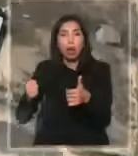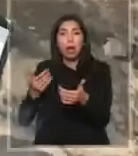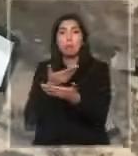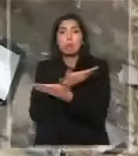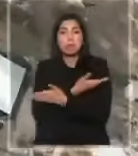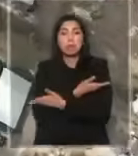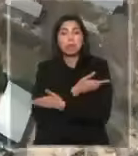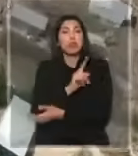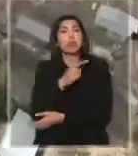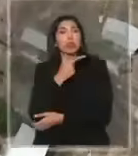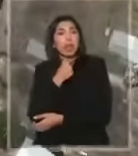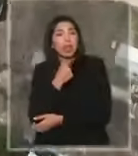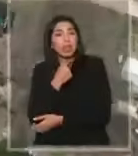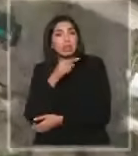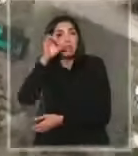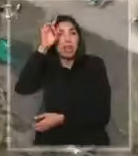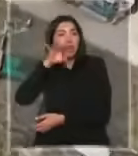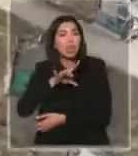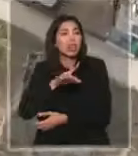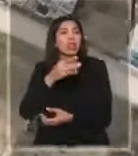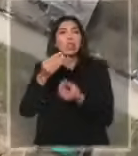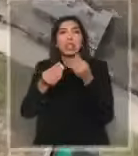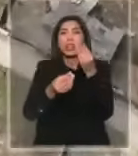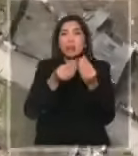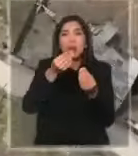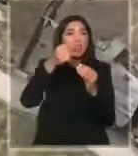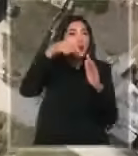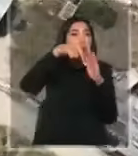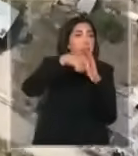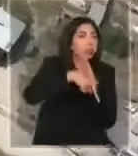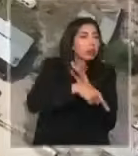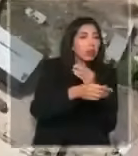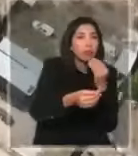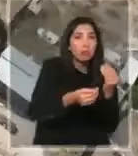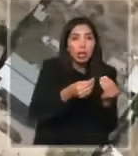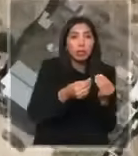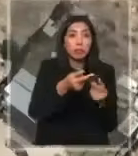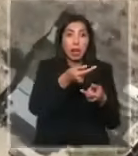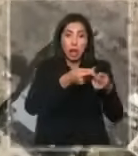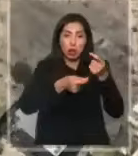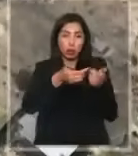saber en profundidad qué se esconde tras este millonario negocio.